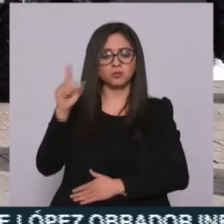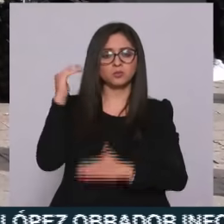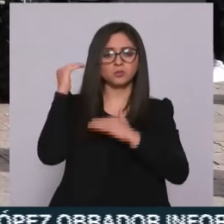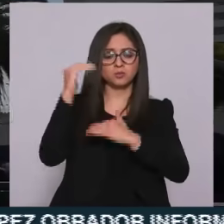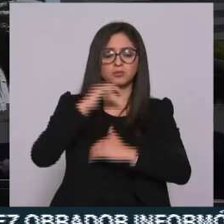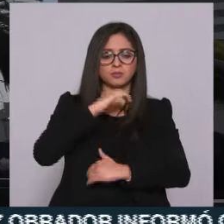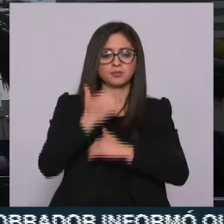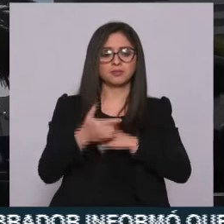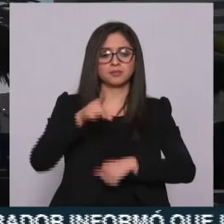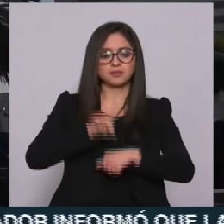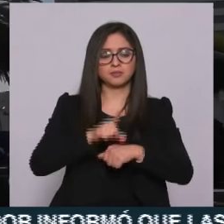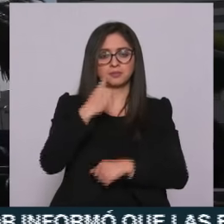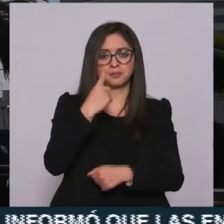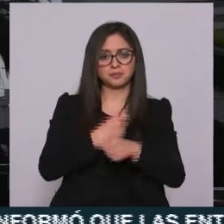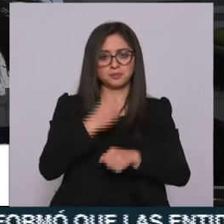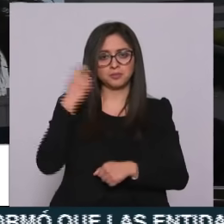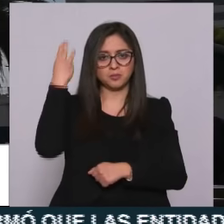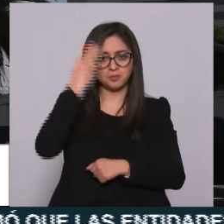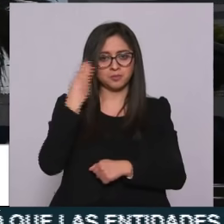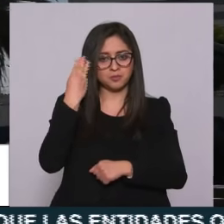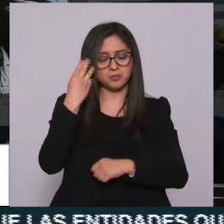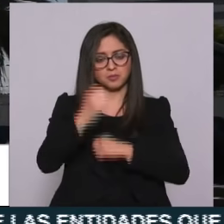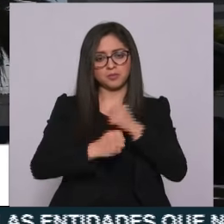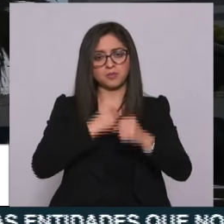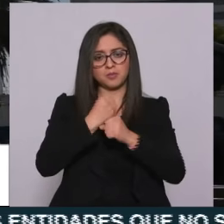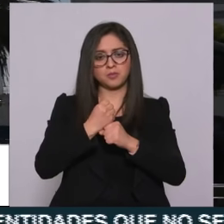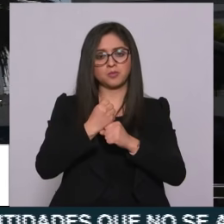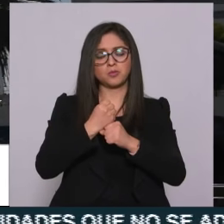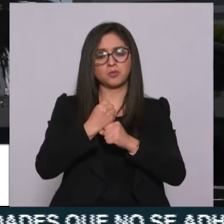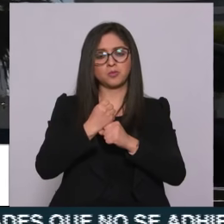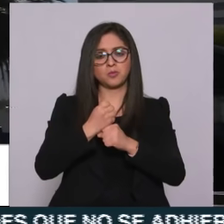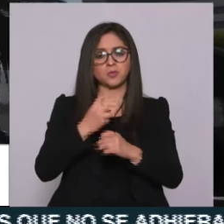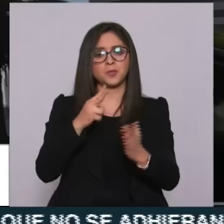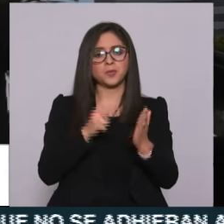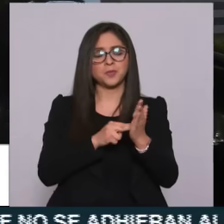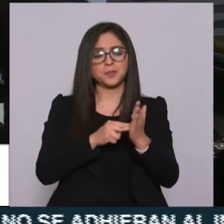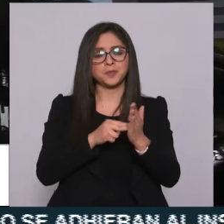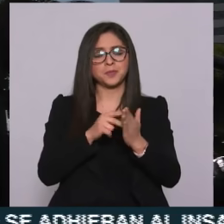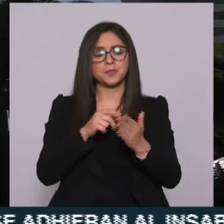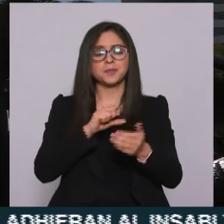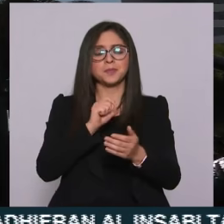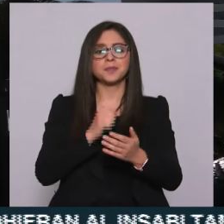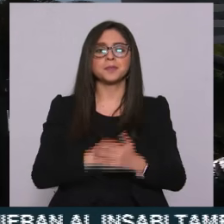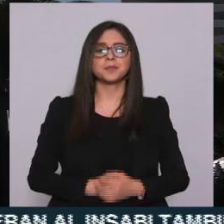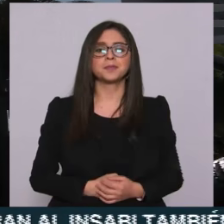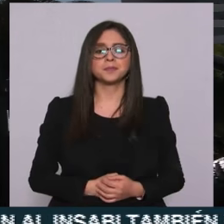próximo. En la cámara Jorge Barajas, para 21 Noticias, Enrique Muñiz.